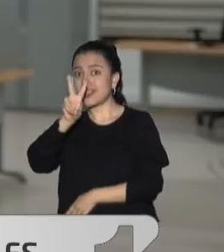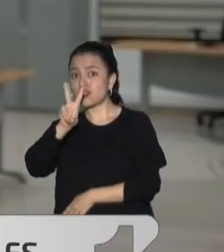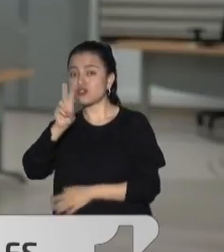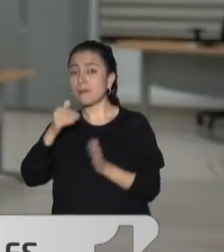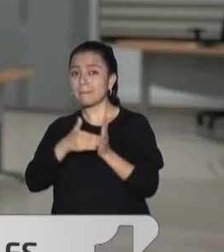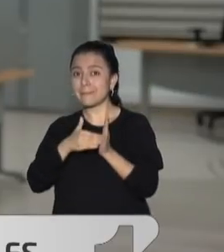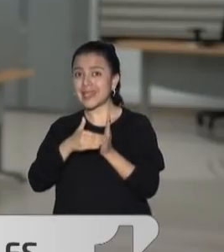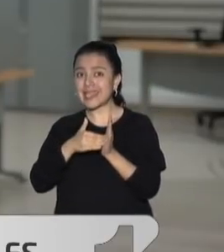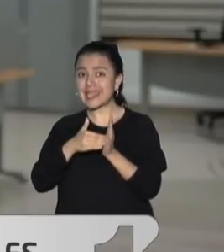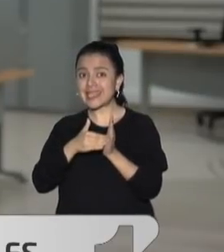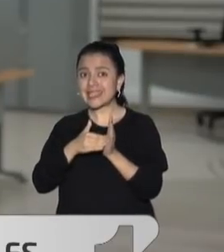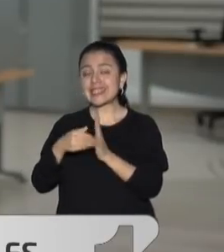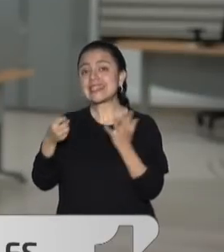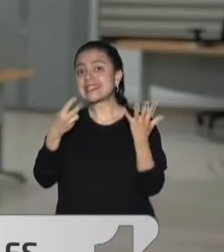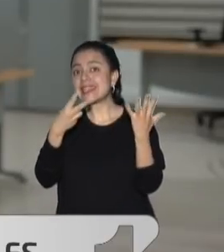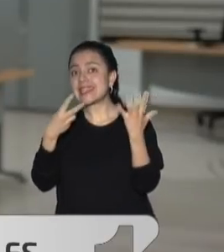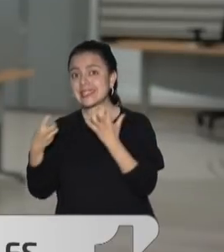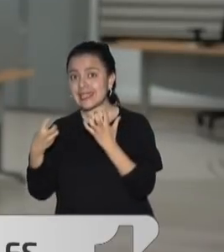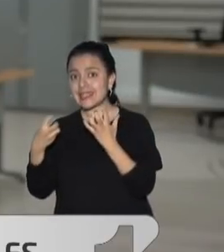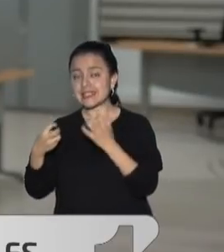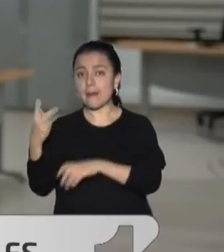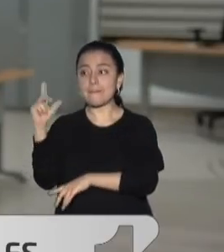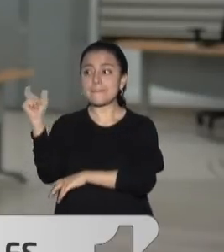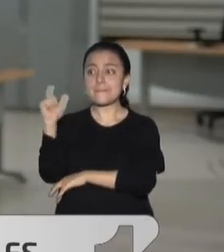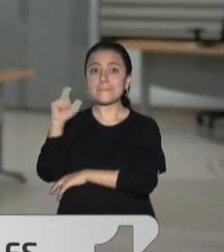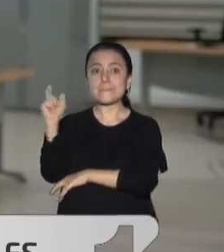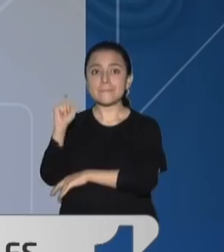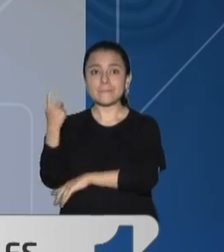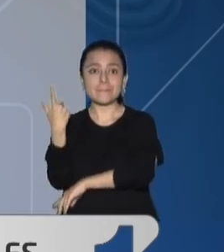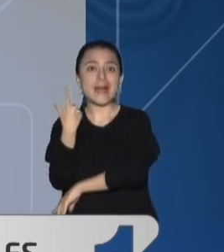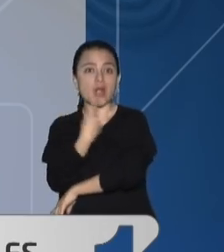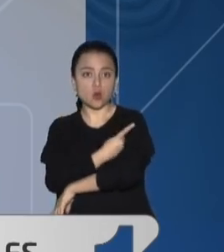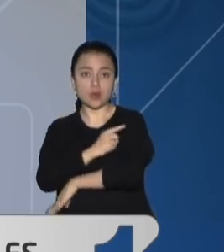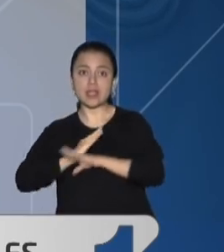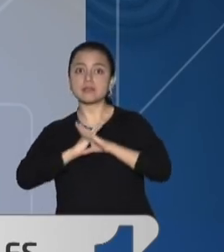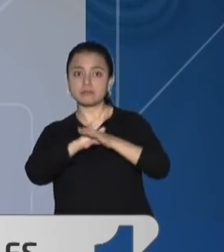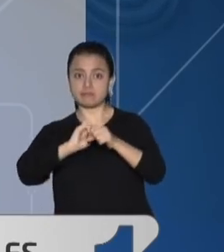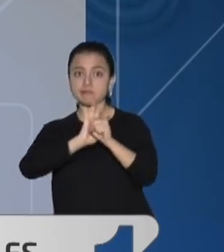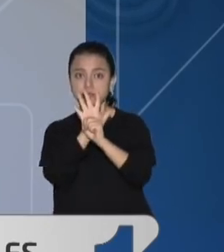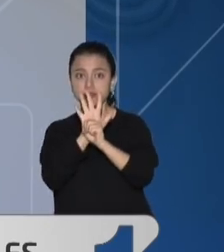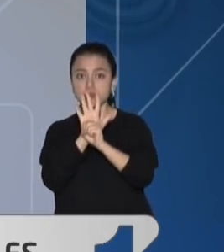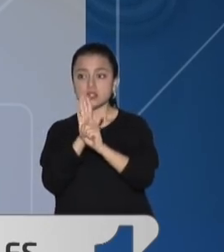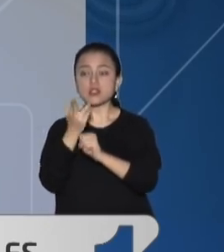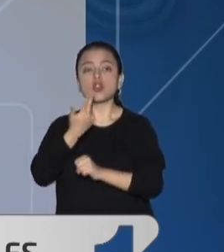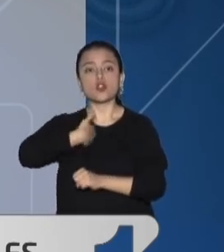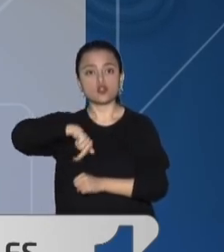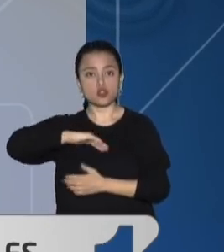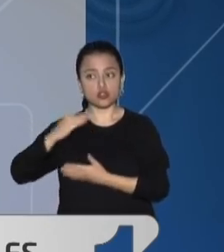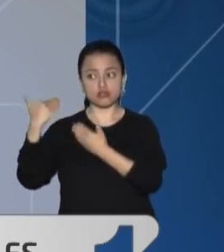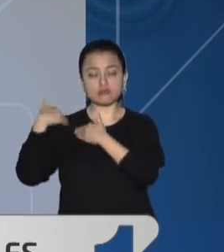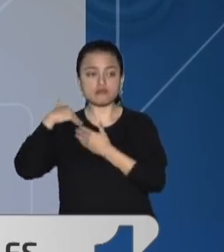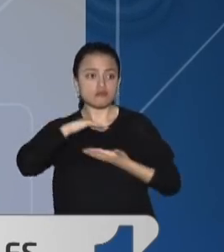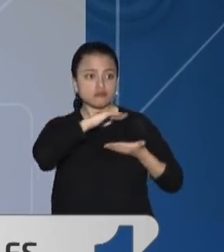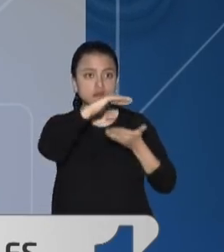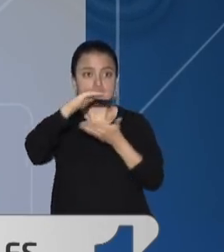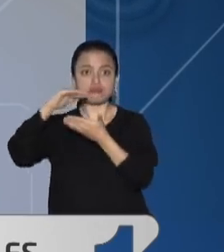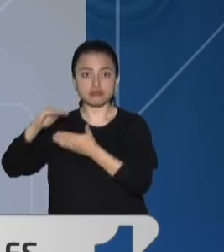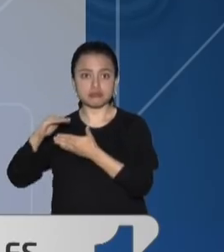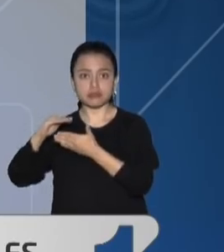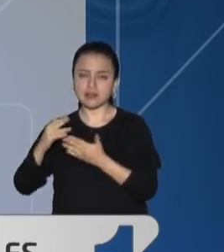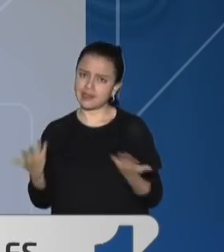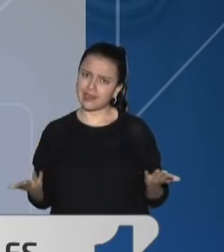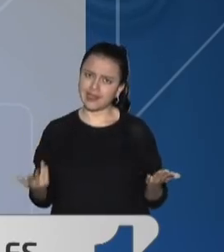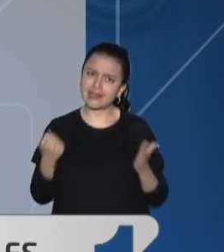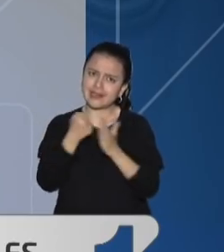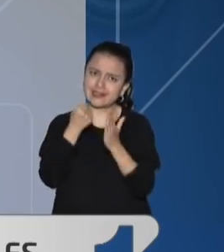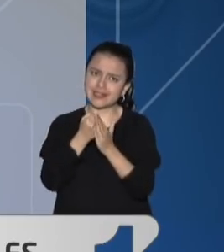82.700 vacunas por la salud de los colombianos. Insisto, Sin tregua trabajamos para que todos los colombianos logren